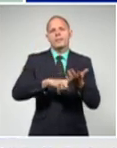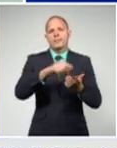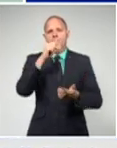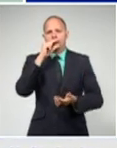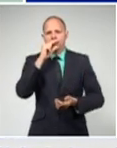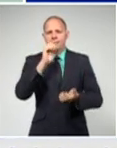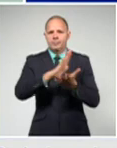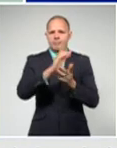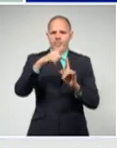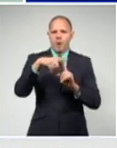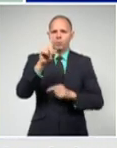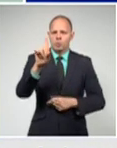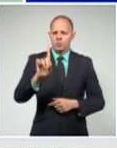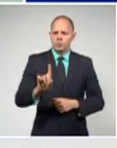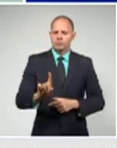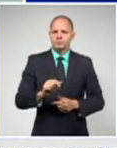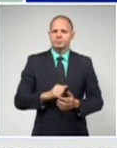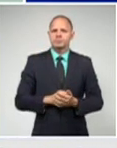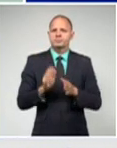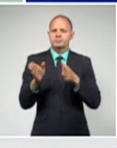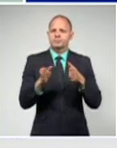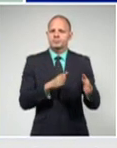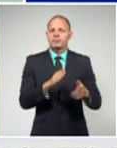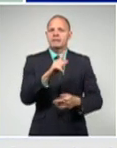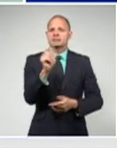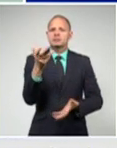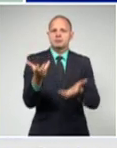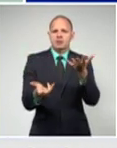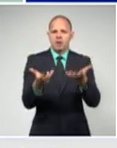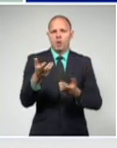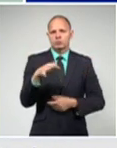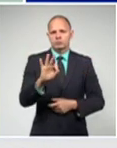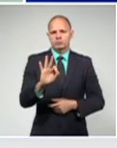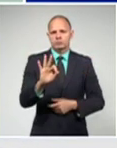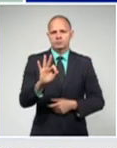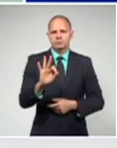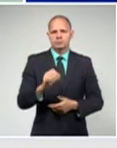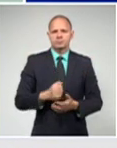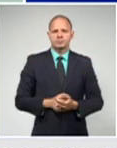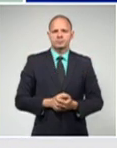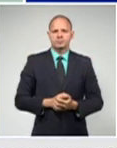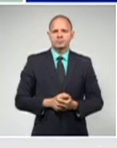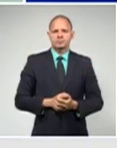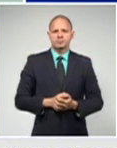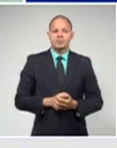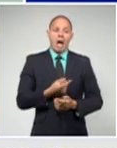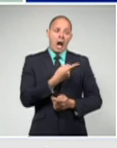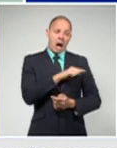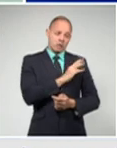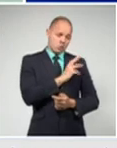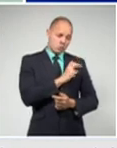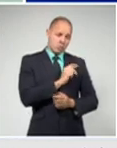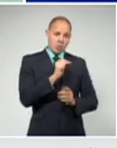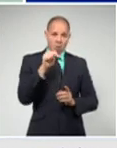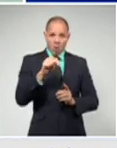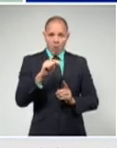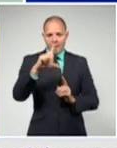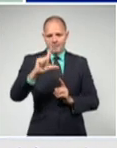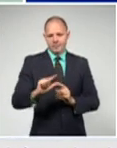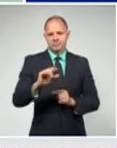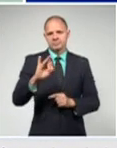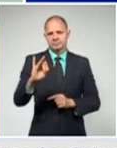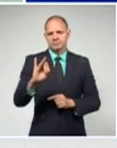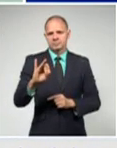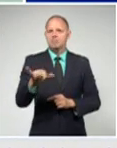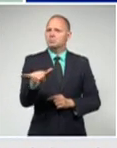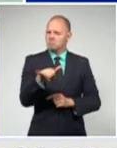uno. Cienfuegos, 8 casos autóctonos, 7 menos que el día anterior. También es una